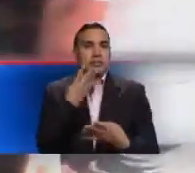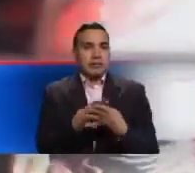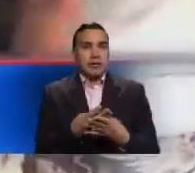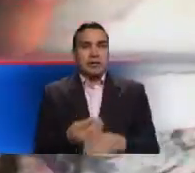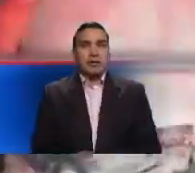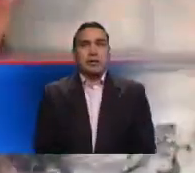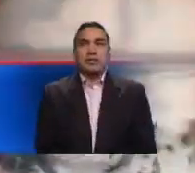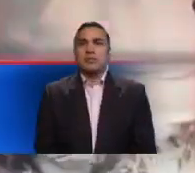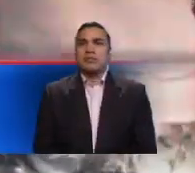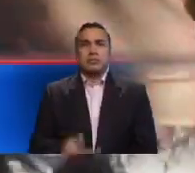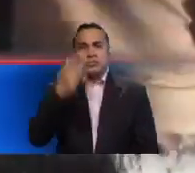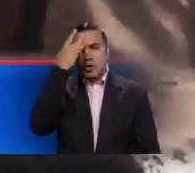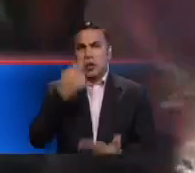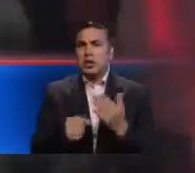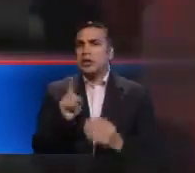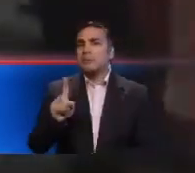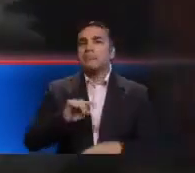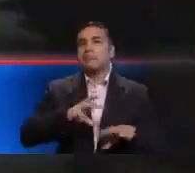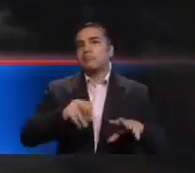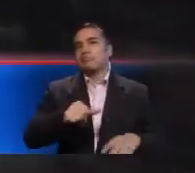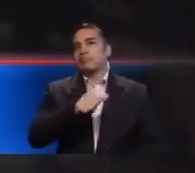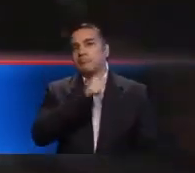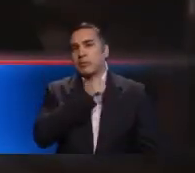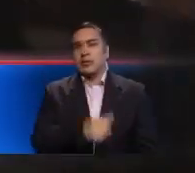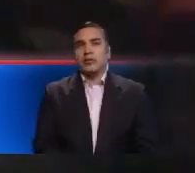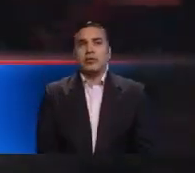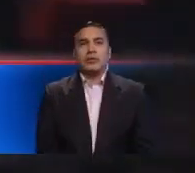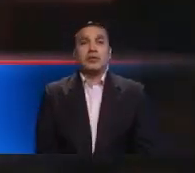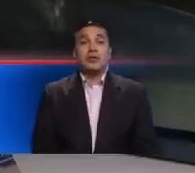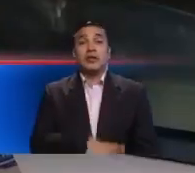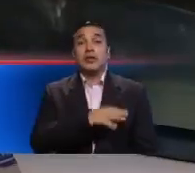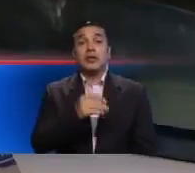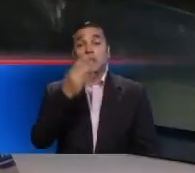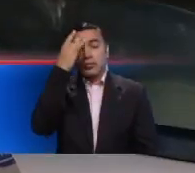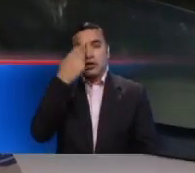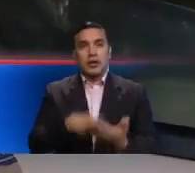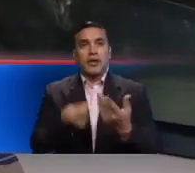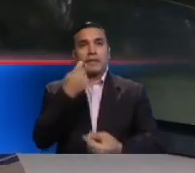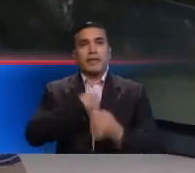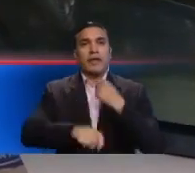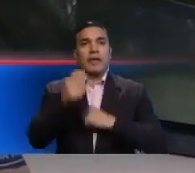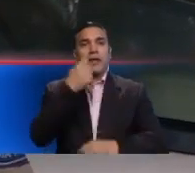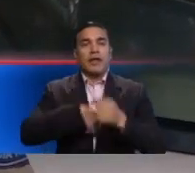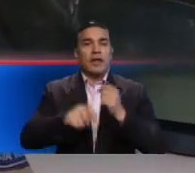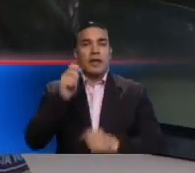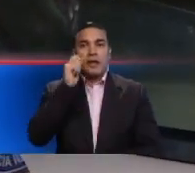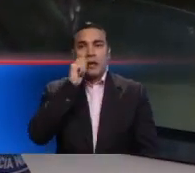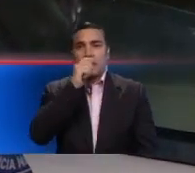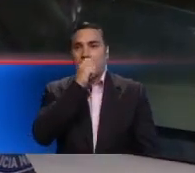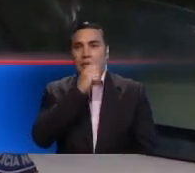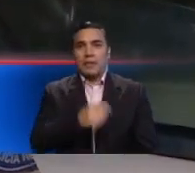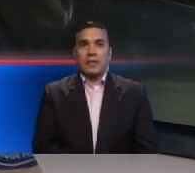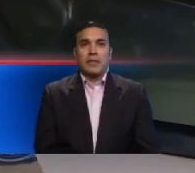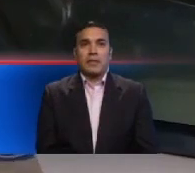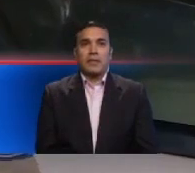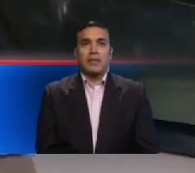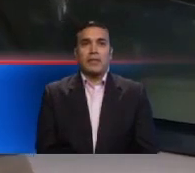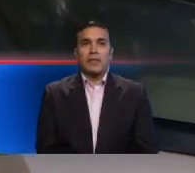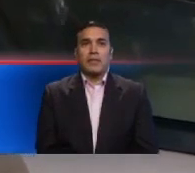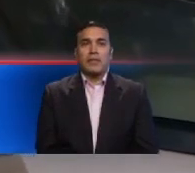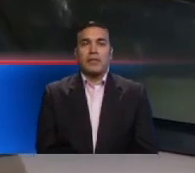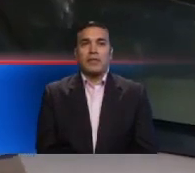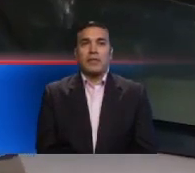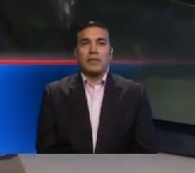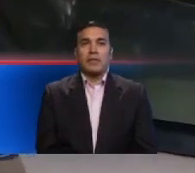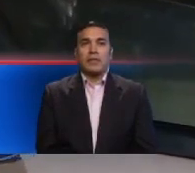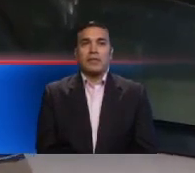por el delito de robo y por tráfico de sustancias sujetas de calificación de